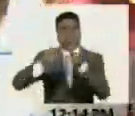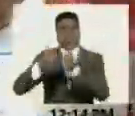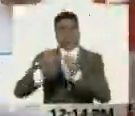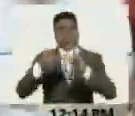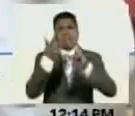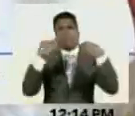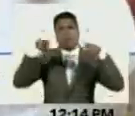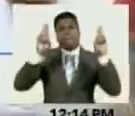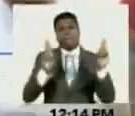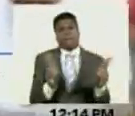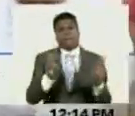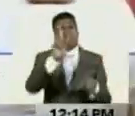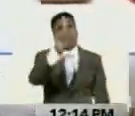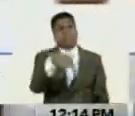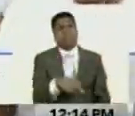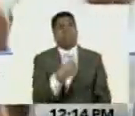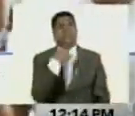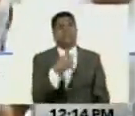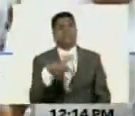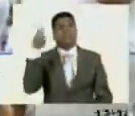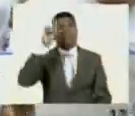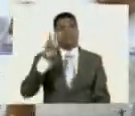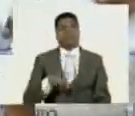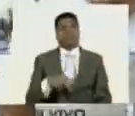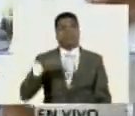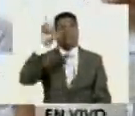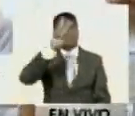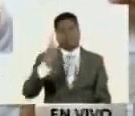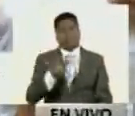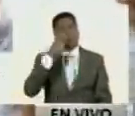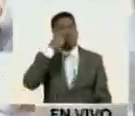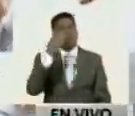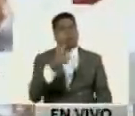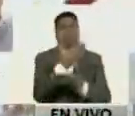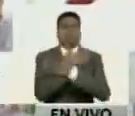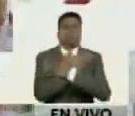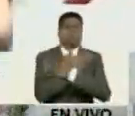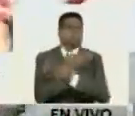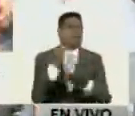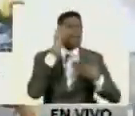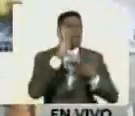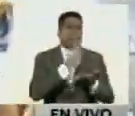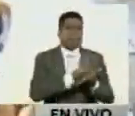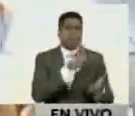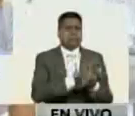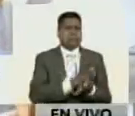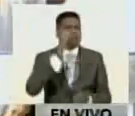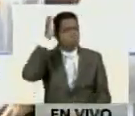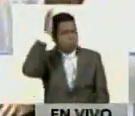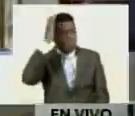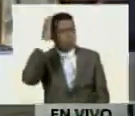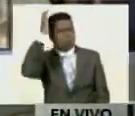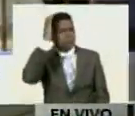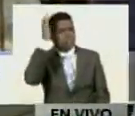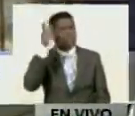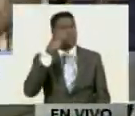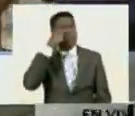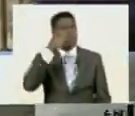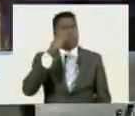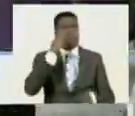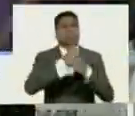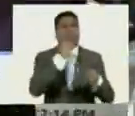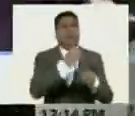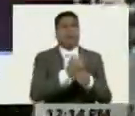la Paz. Y es lo que está diciendo Venezuela. Venezuela es un pueblo noble. Venezuela es un pueblo consciente, Venezuela es un pueblo que